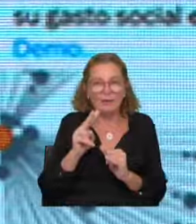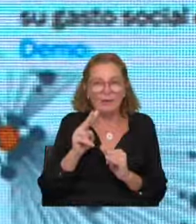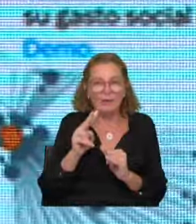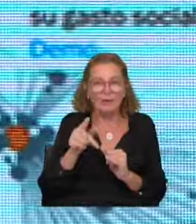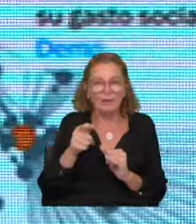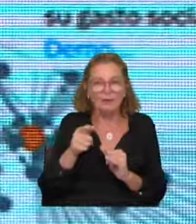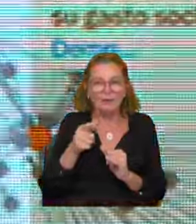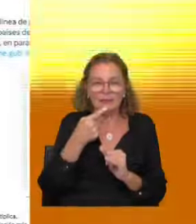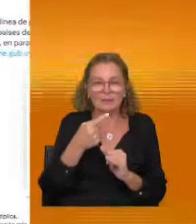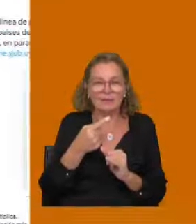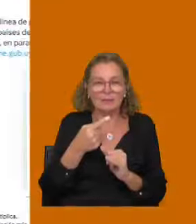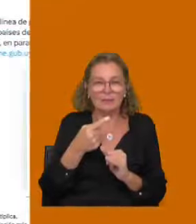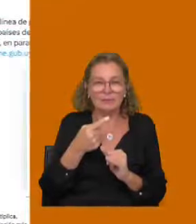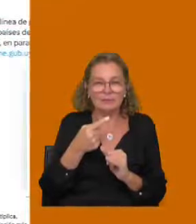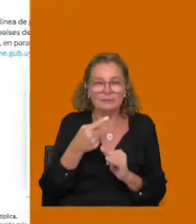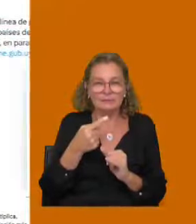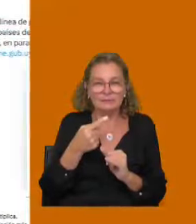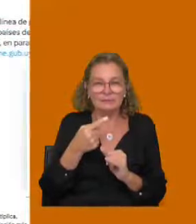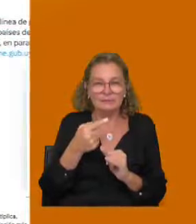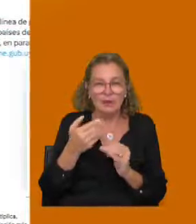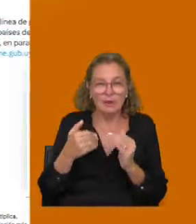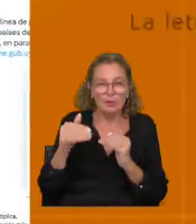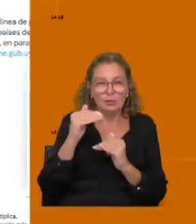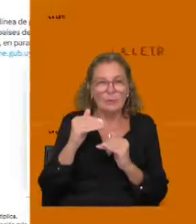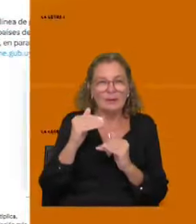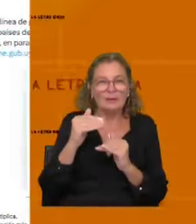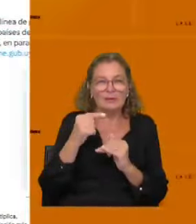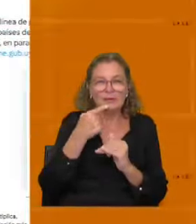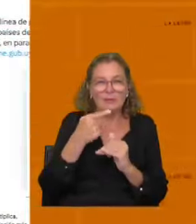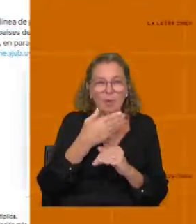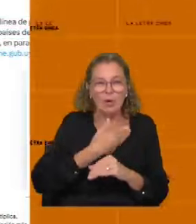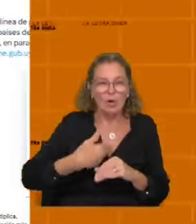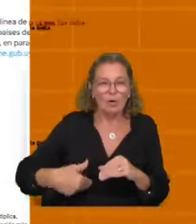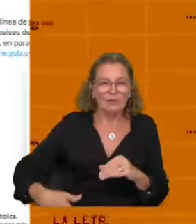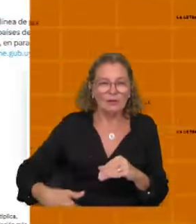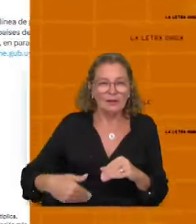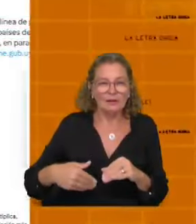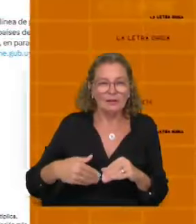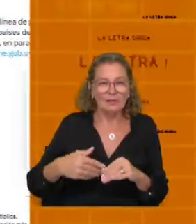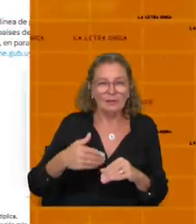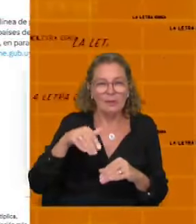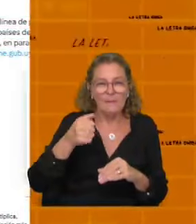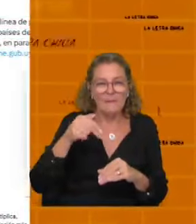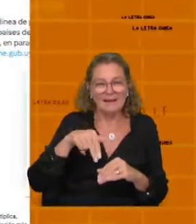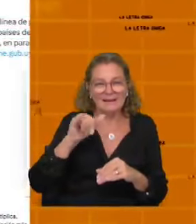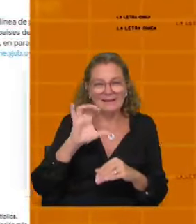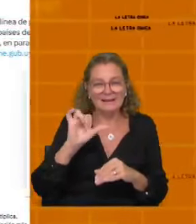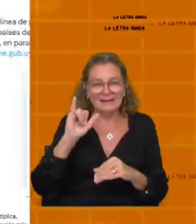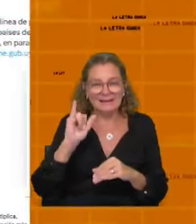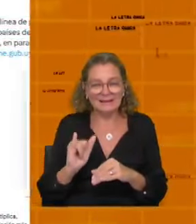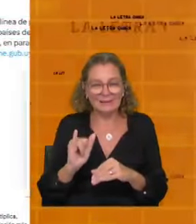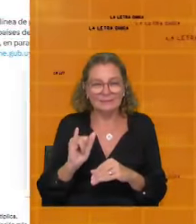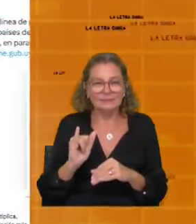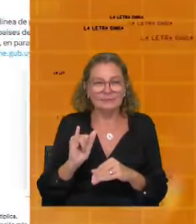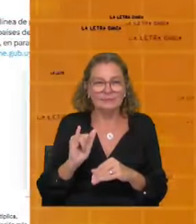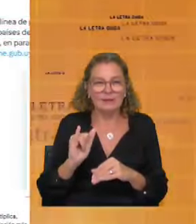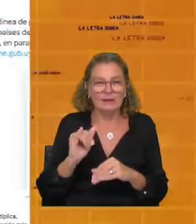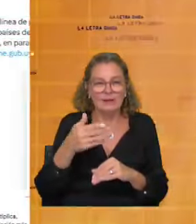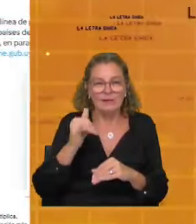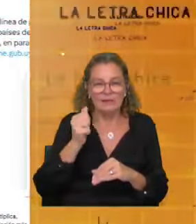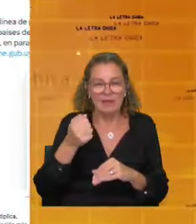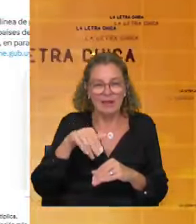sobre todo en lo superior izquierdo vemos los actores del gobierno ahí vemos Antonio manci vemos a graciel